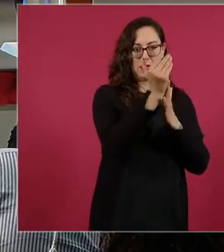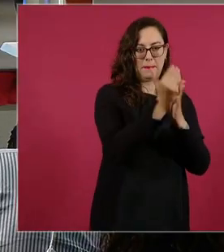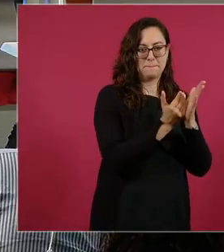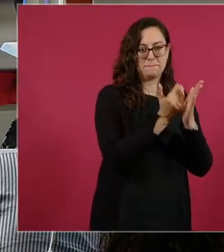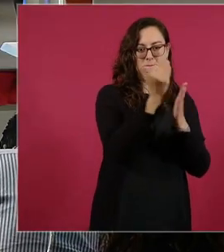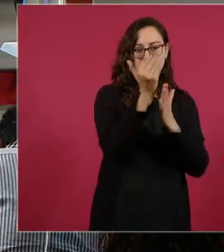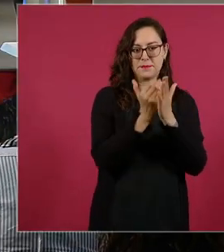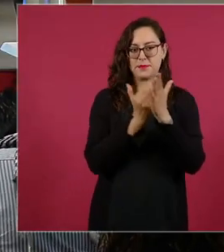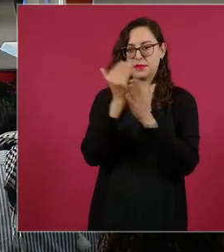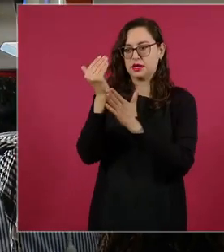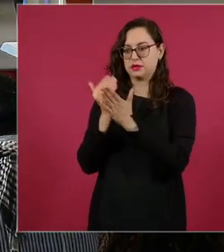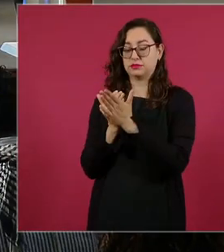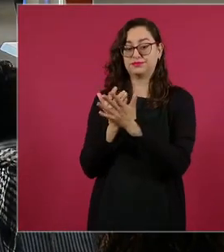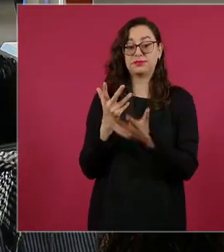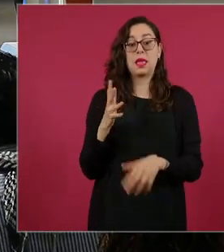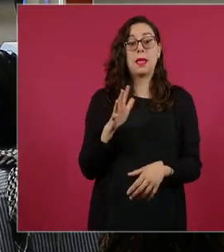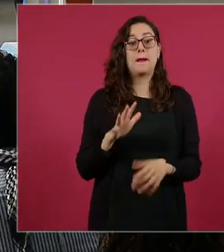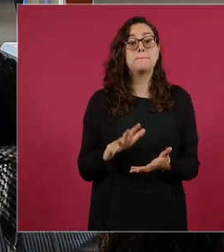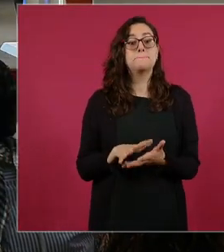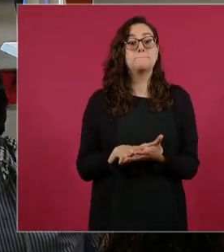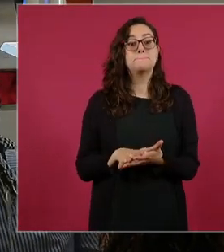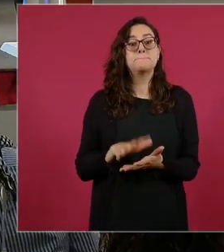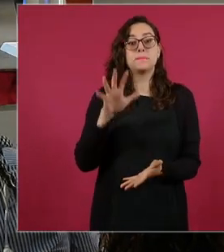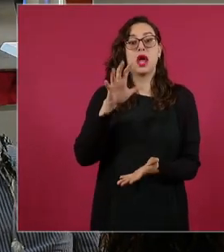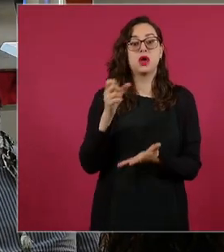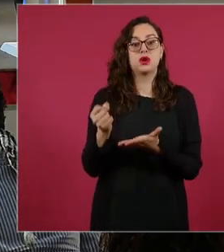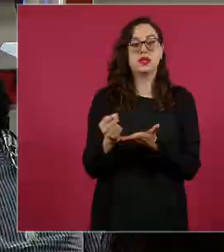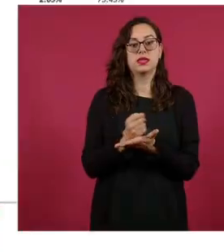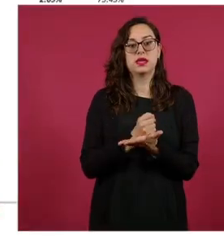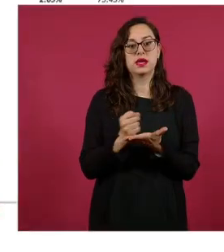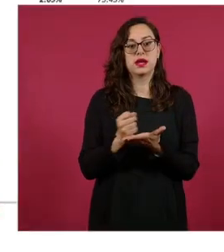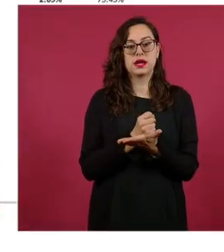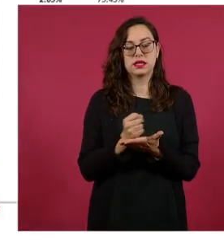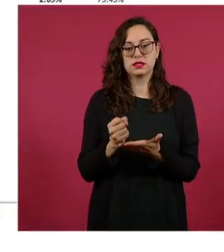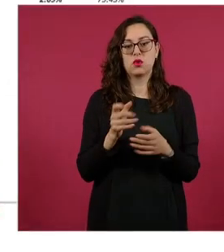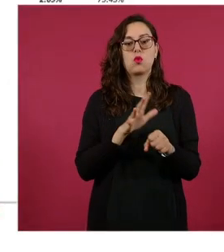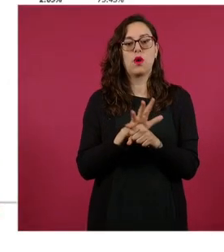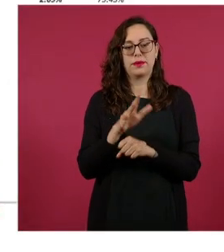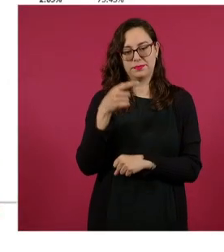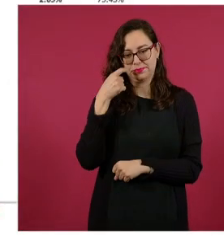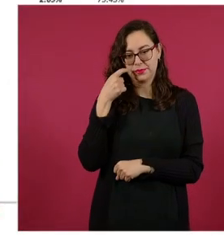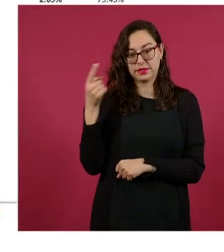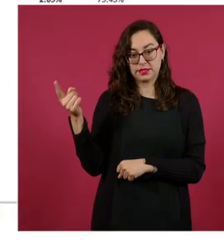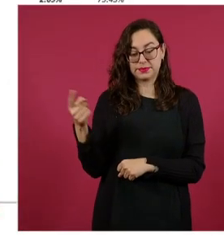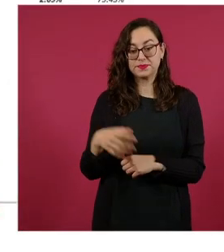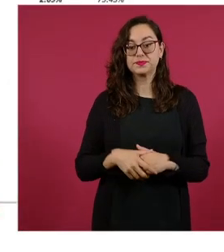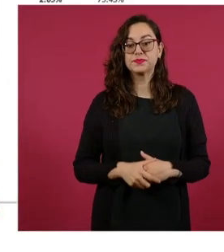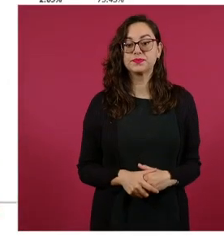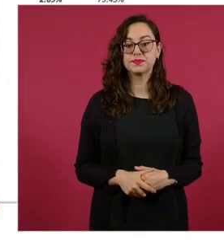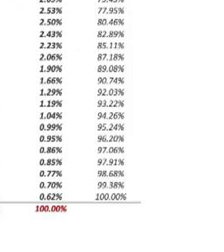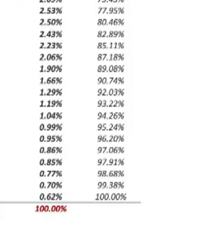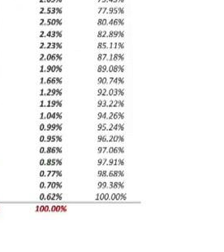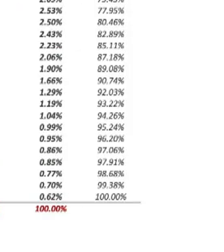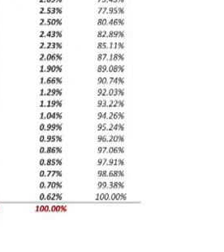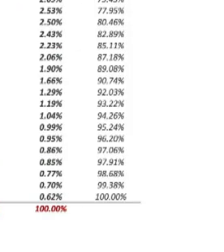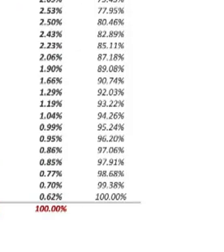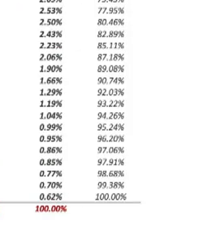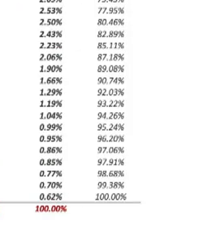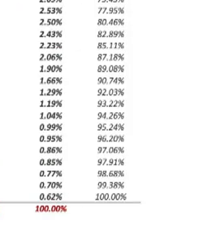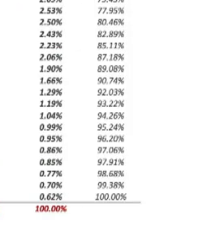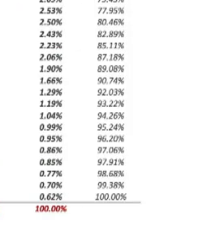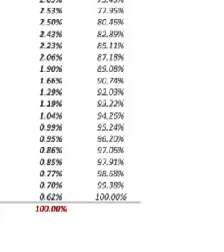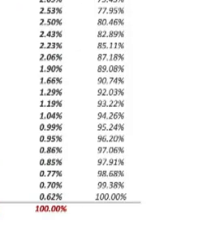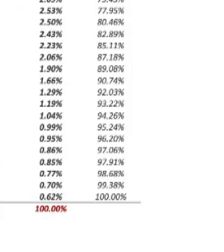se concentra la mayor cantidad de créditos del instituto, por ejemplo, en el Estado de México, en Nuevo León, en la Ciudad de México,